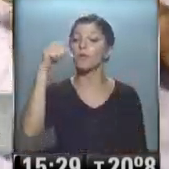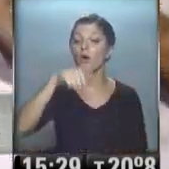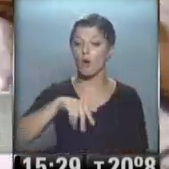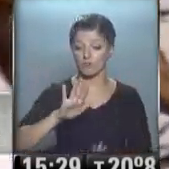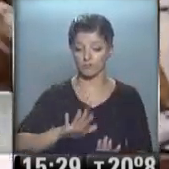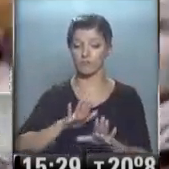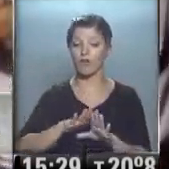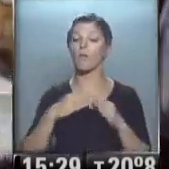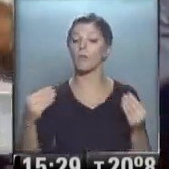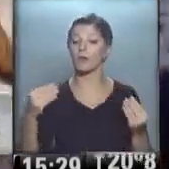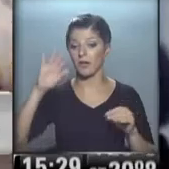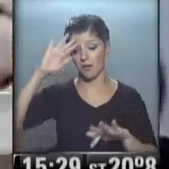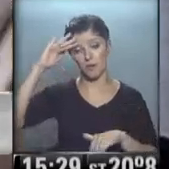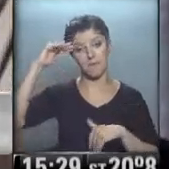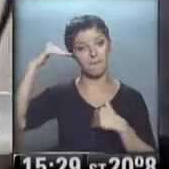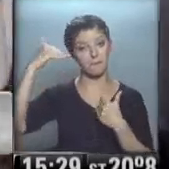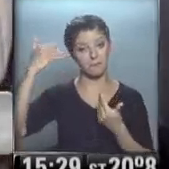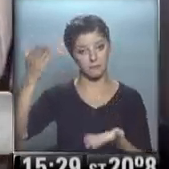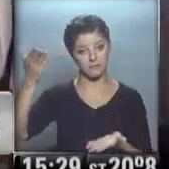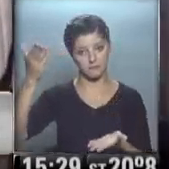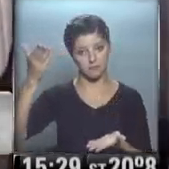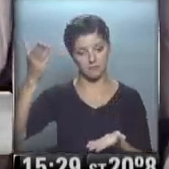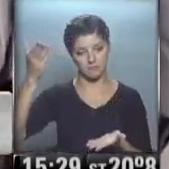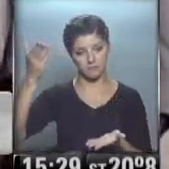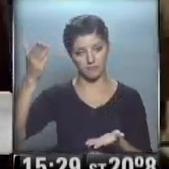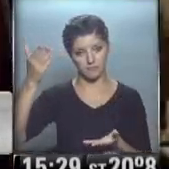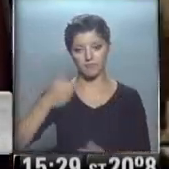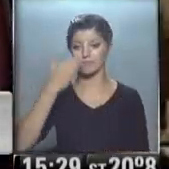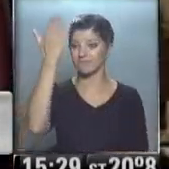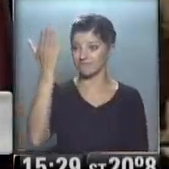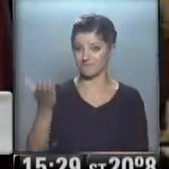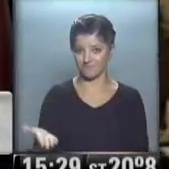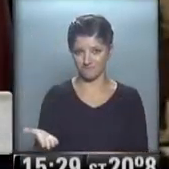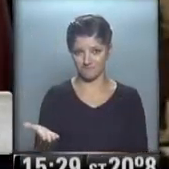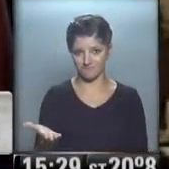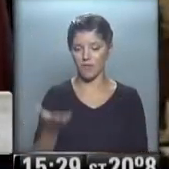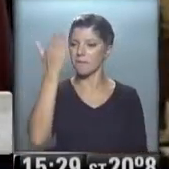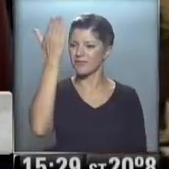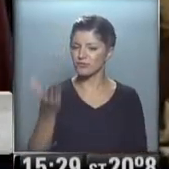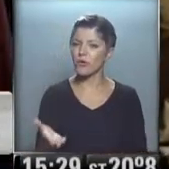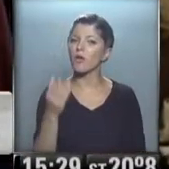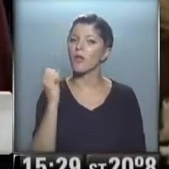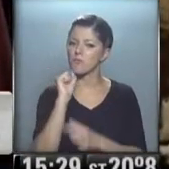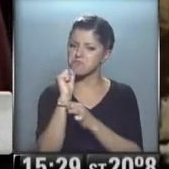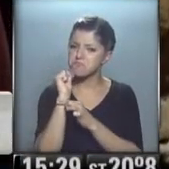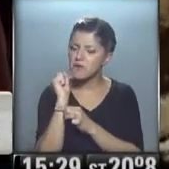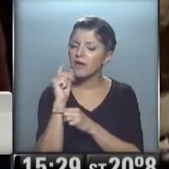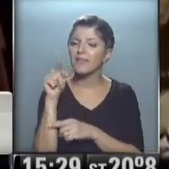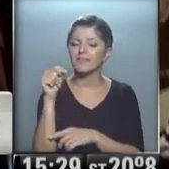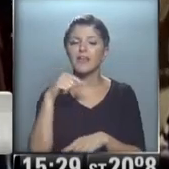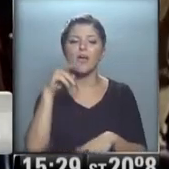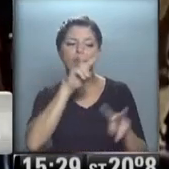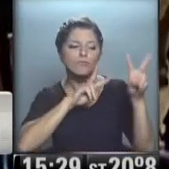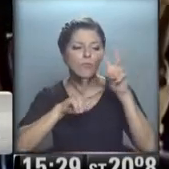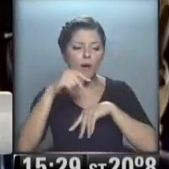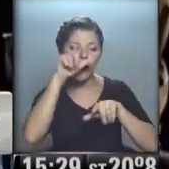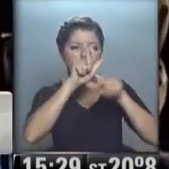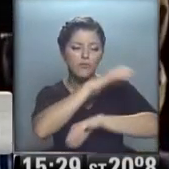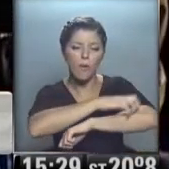aquí para homenajear, como decíamos, a un gran hombre, un hombre de bien que supo mirar las cosas desde el lado de los pobres y